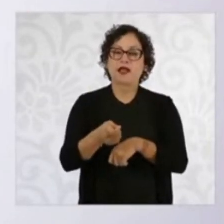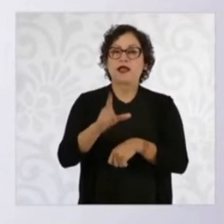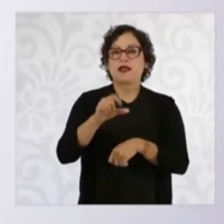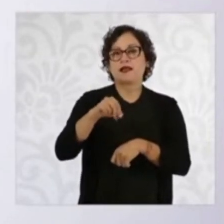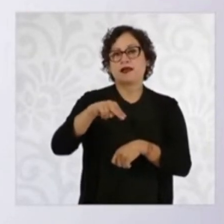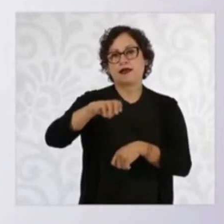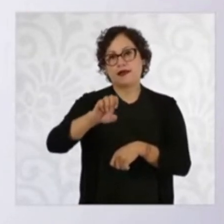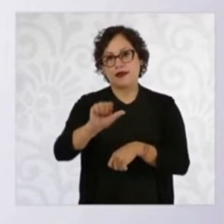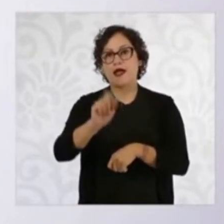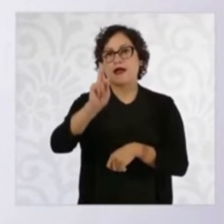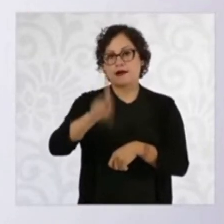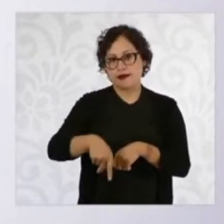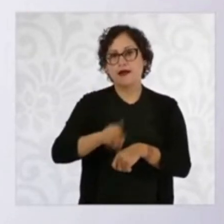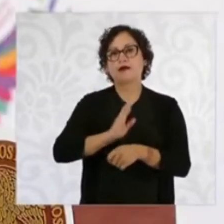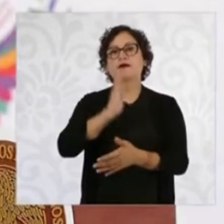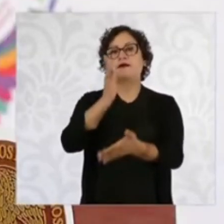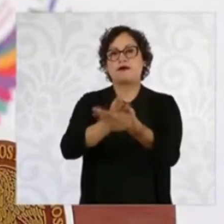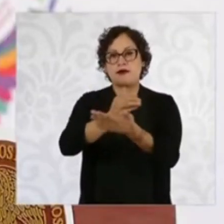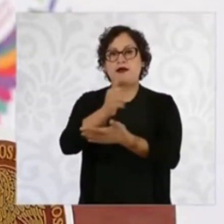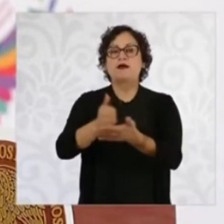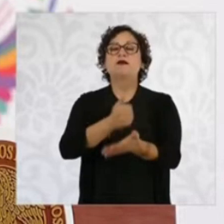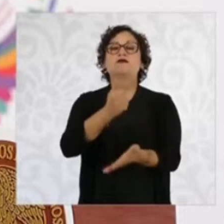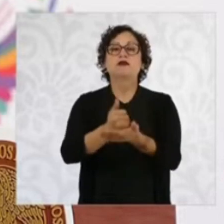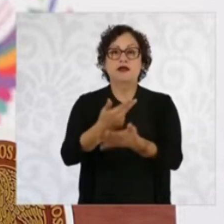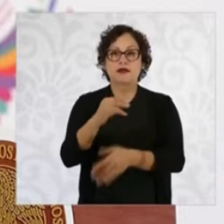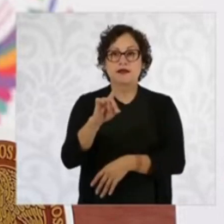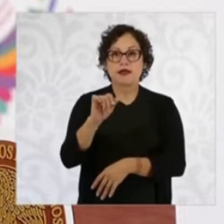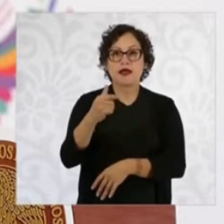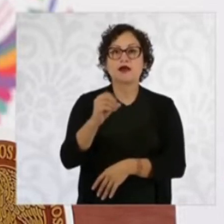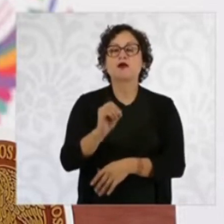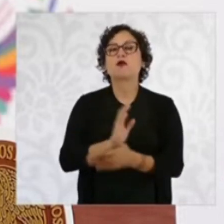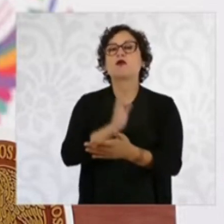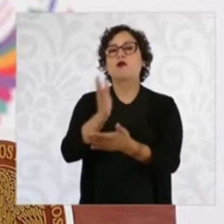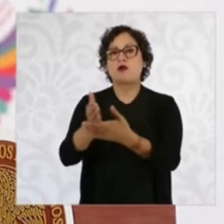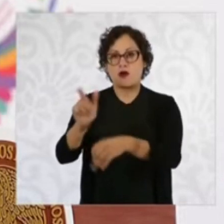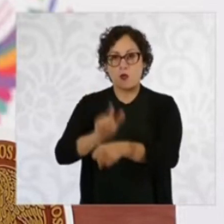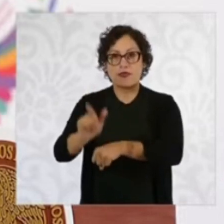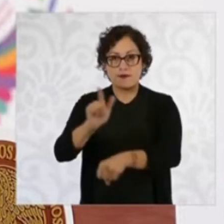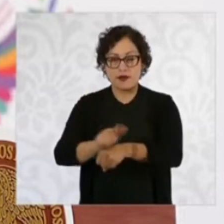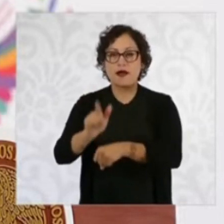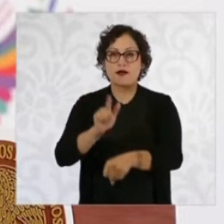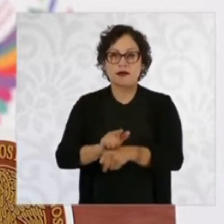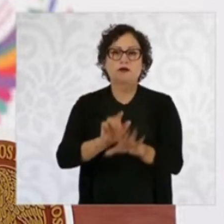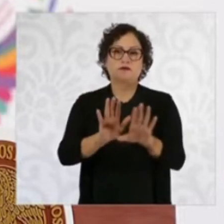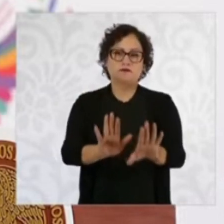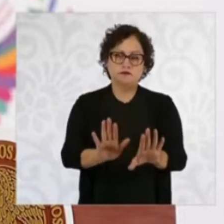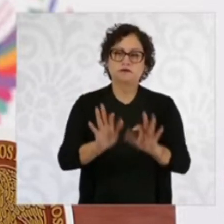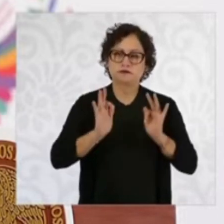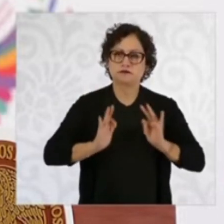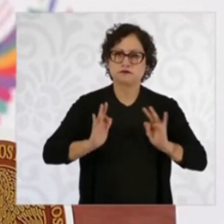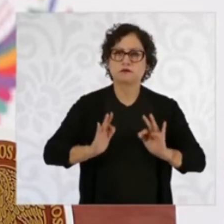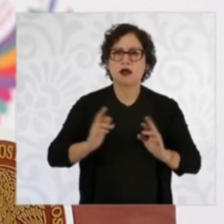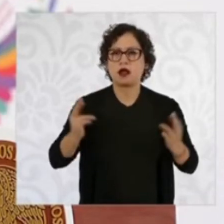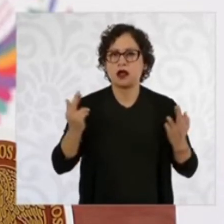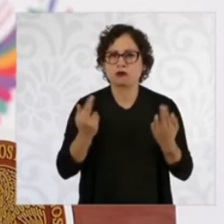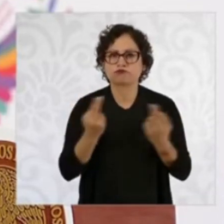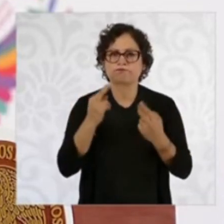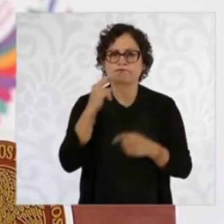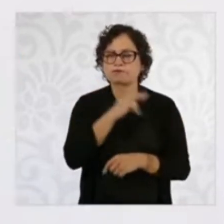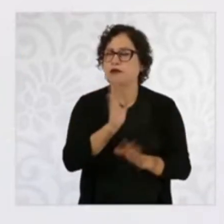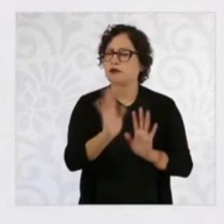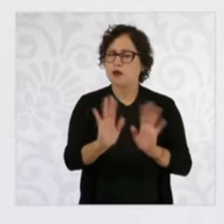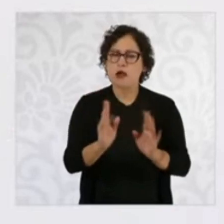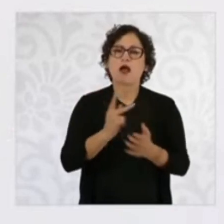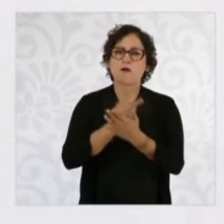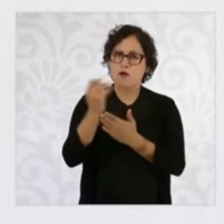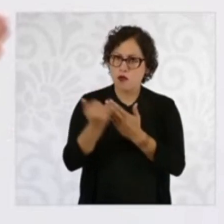Hidalgo y la idea es que pase a Guatemala. Entonces no hay que adelantarse tanto en el sentido de que hay proyecto integral y vamos a ir